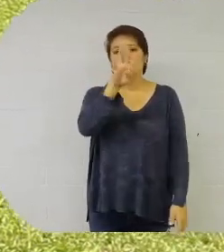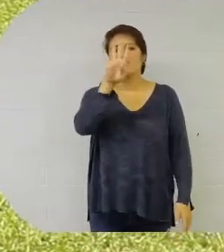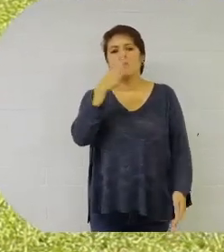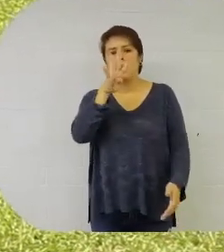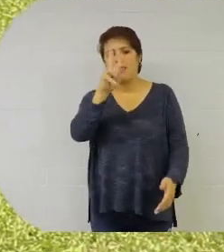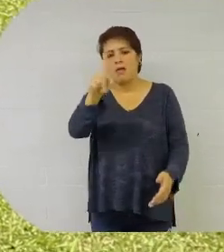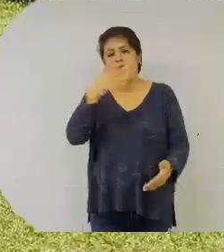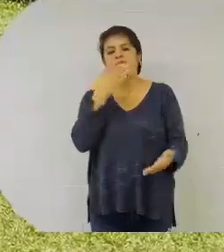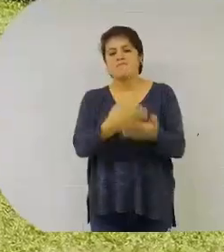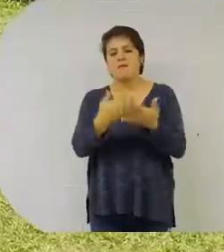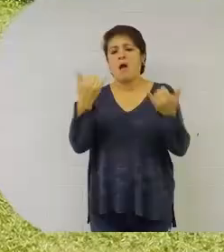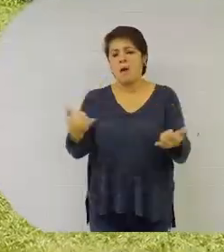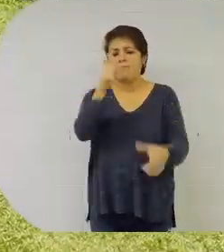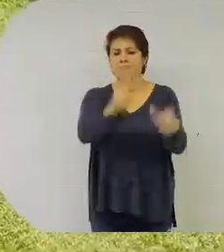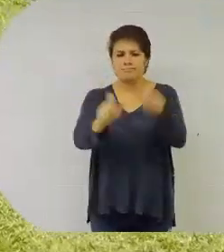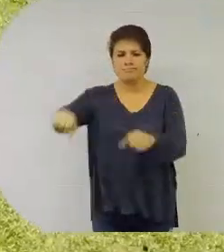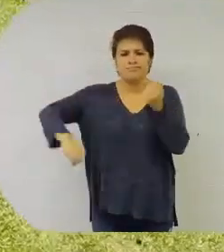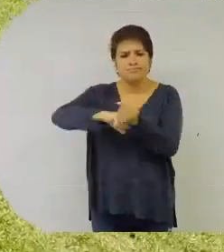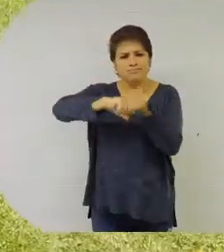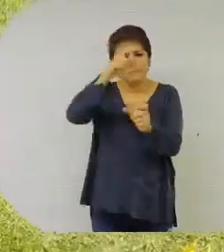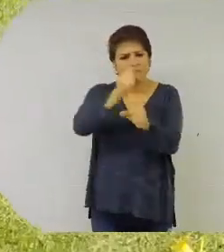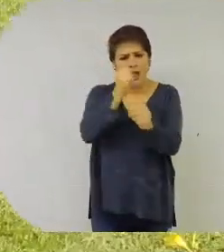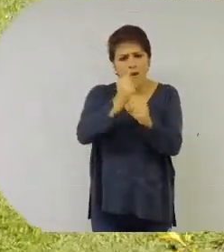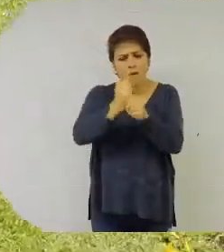antes agradecer la labor de todos nuestros recicladores